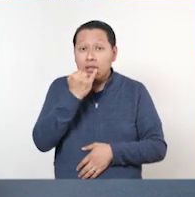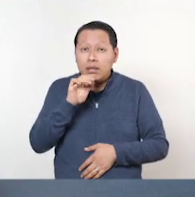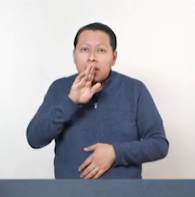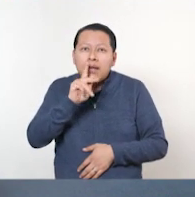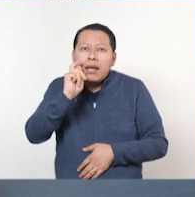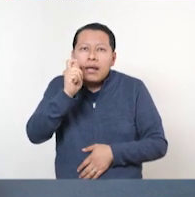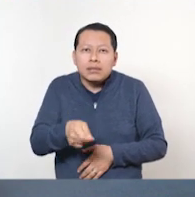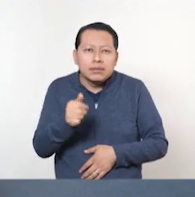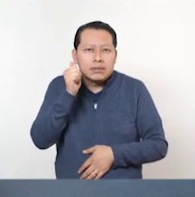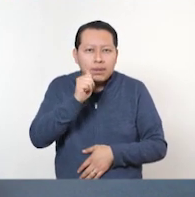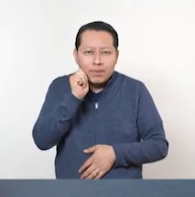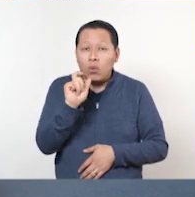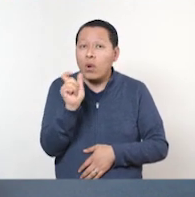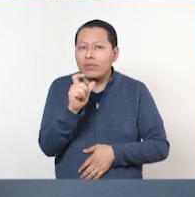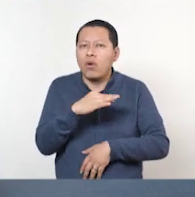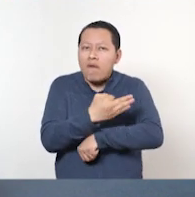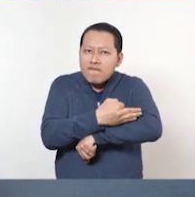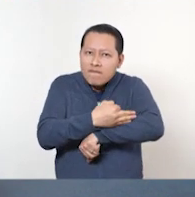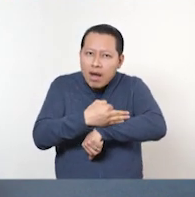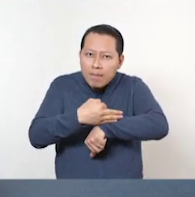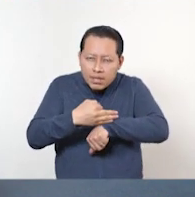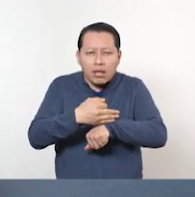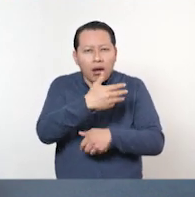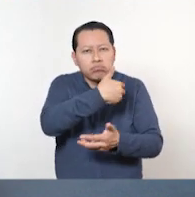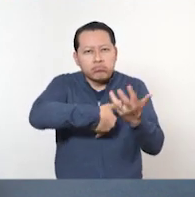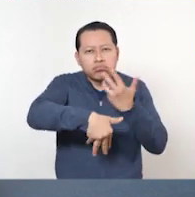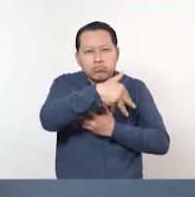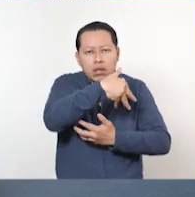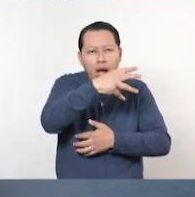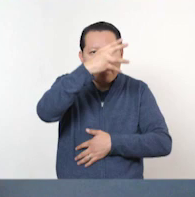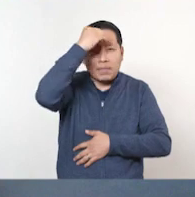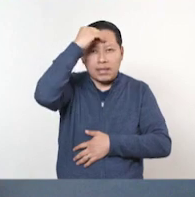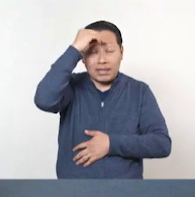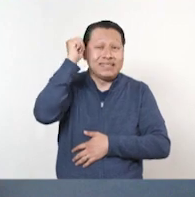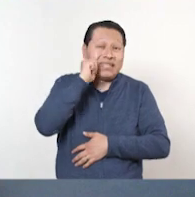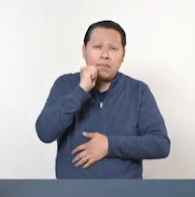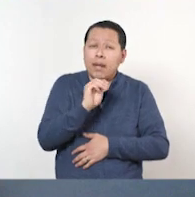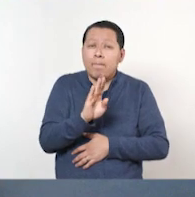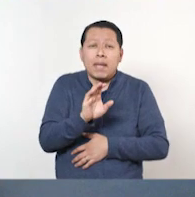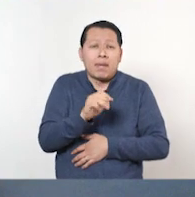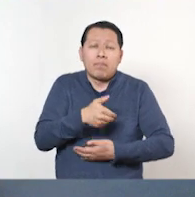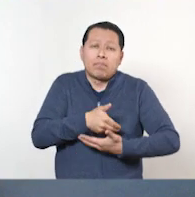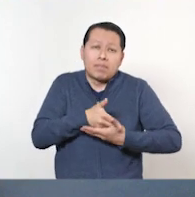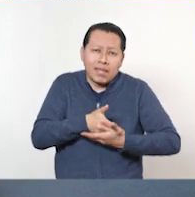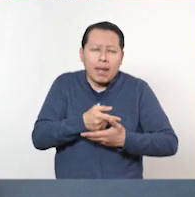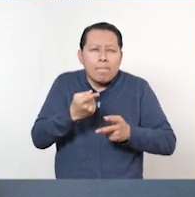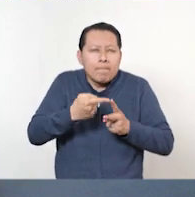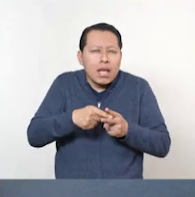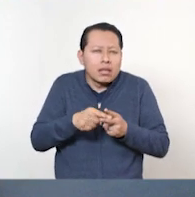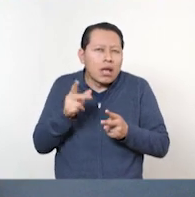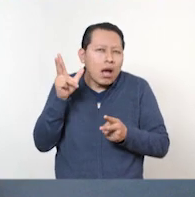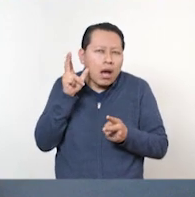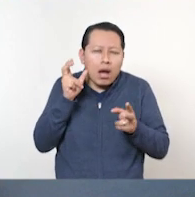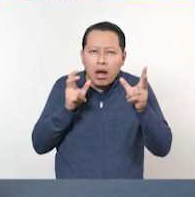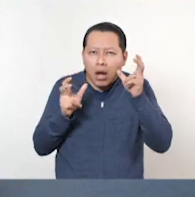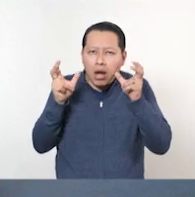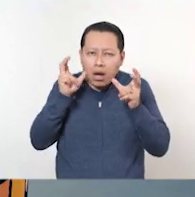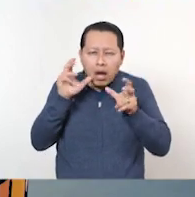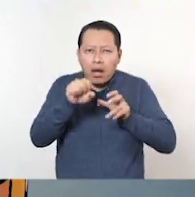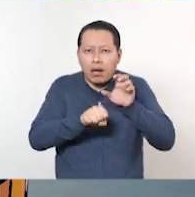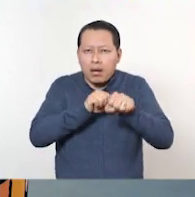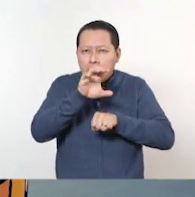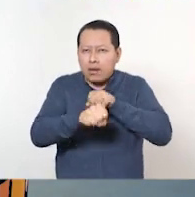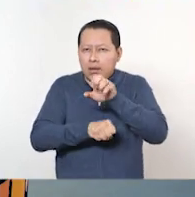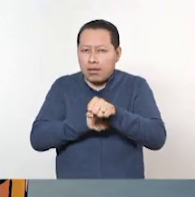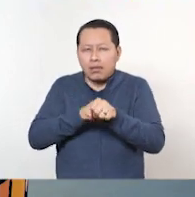materna es aquella que se aprende al interactuar con nuestros familiares. La escuchamos desde bebés y con ella aprendemos a nombrar y entender el